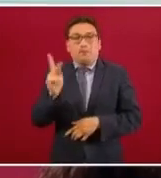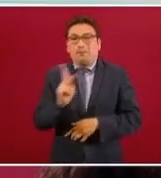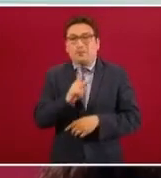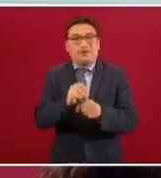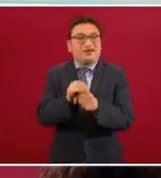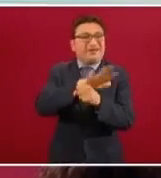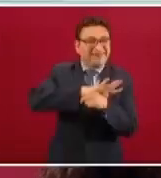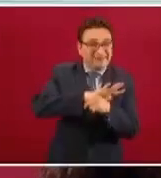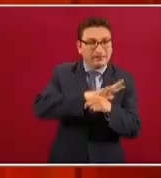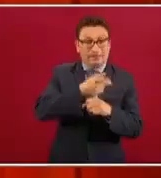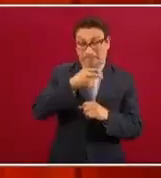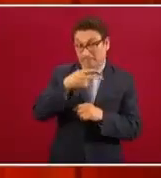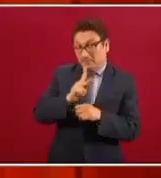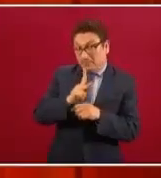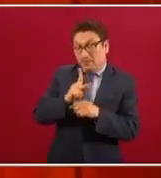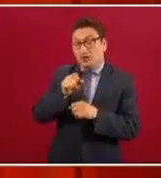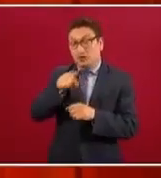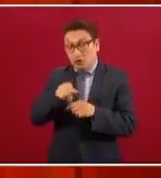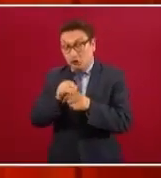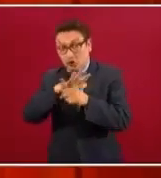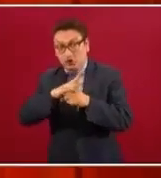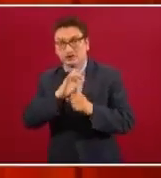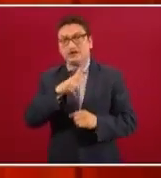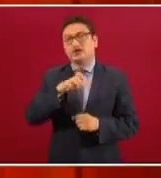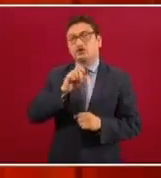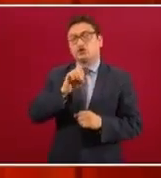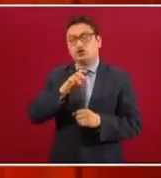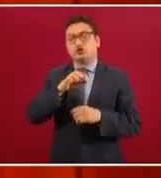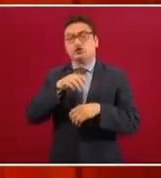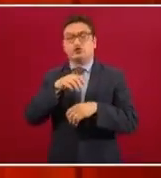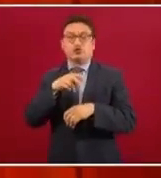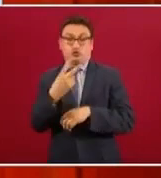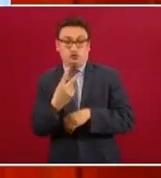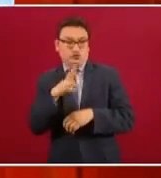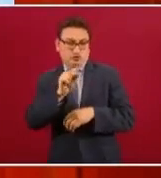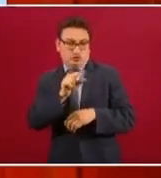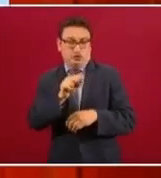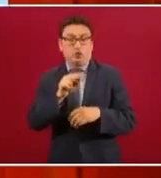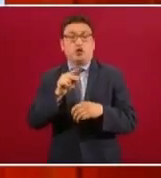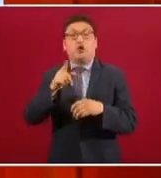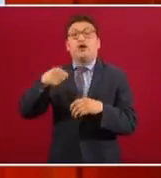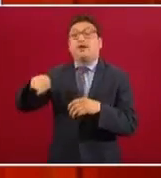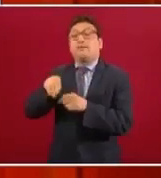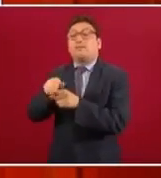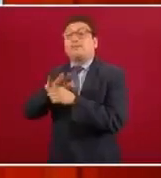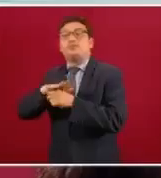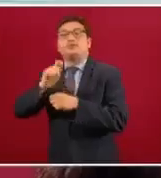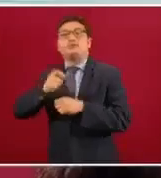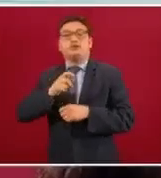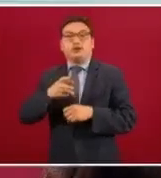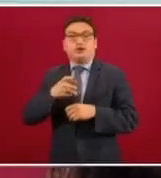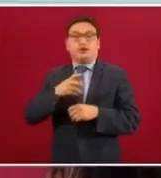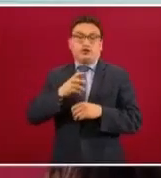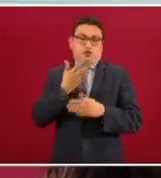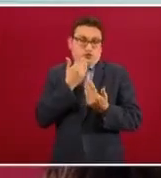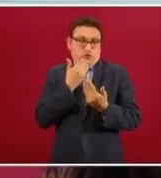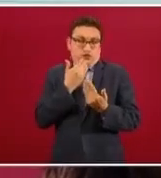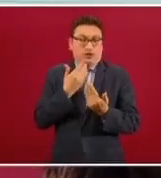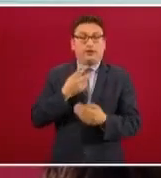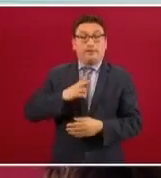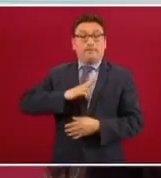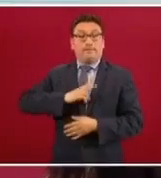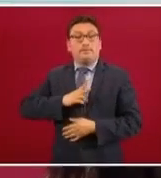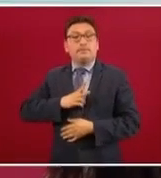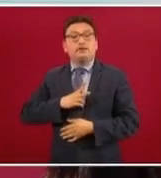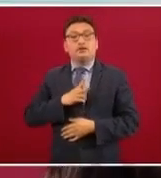que no son causados por el SARS-CoV-2, por el nuevo coronavirus, sino son causados por el virus influenza, el de la temporada,